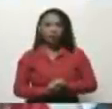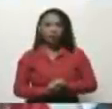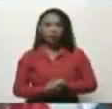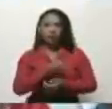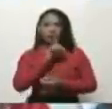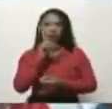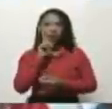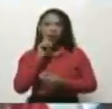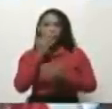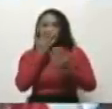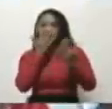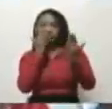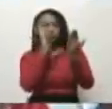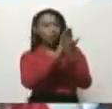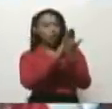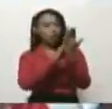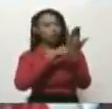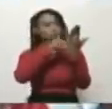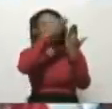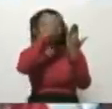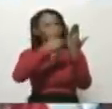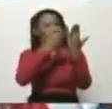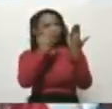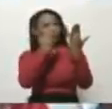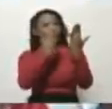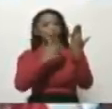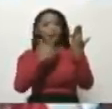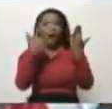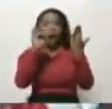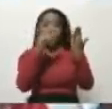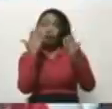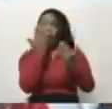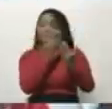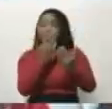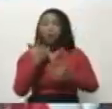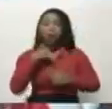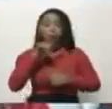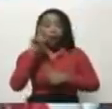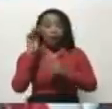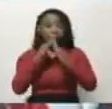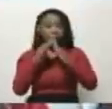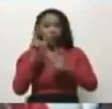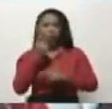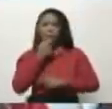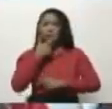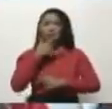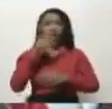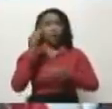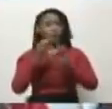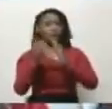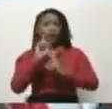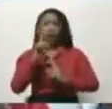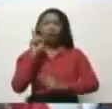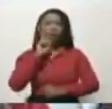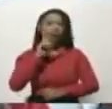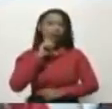llama espejo. Ustedes tienen espejo en su casa. Ustedes no se volvieron bonitas y bonitos de repente, eso es mentira.